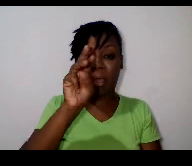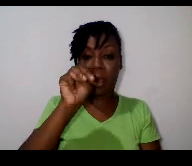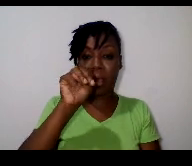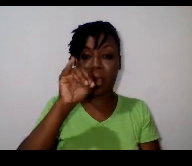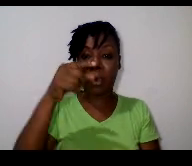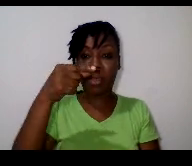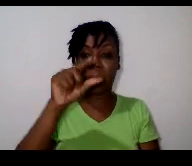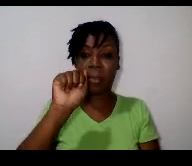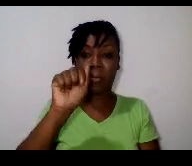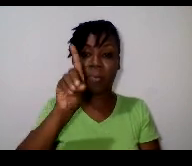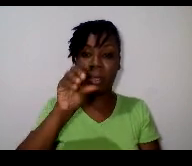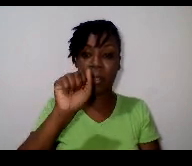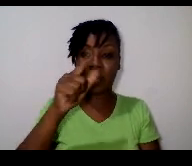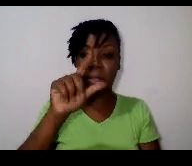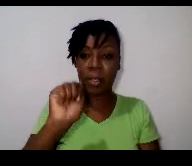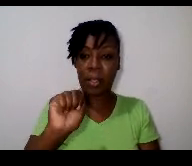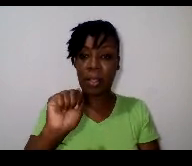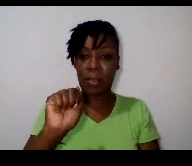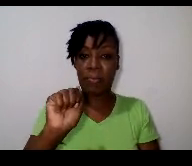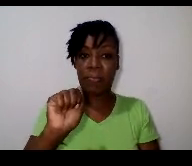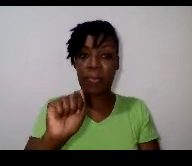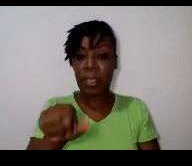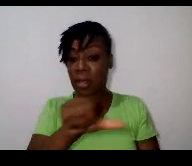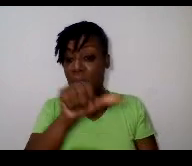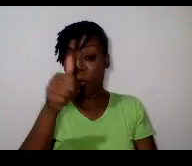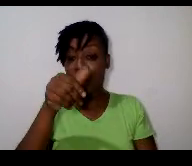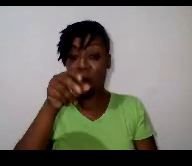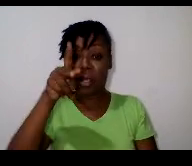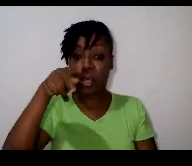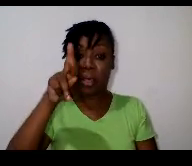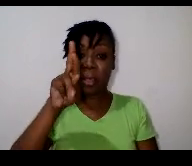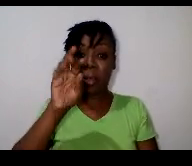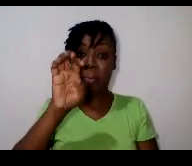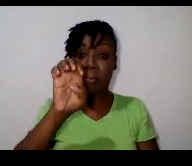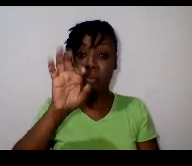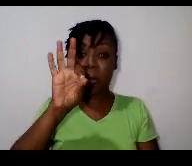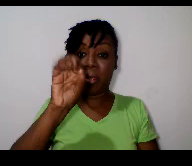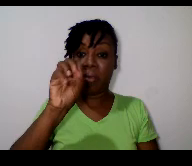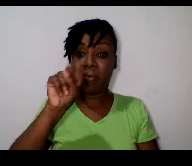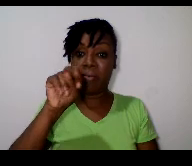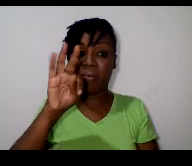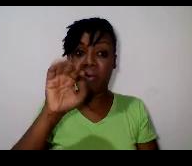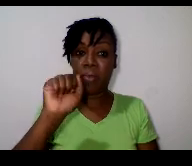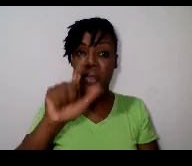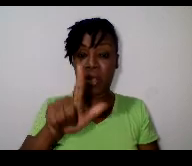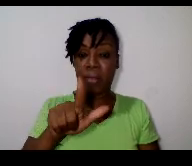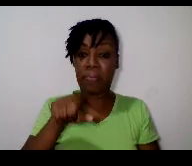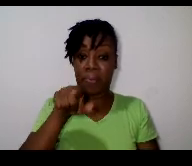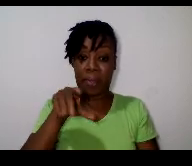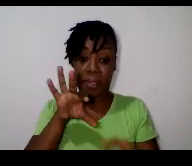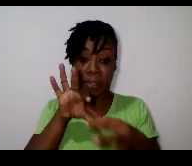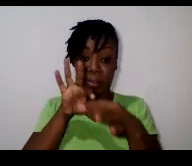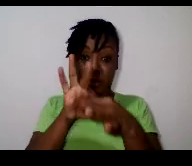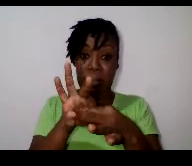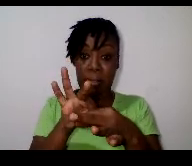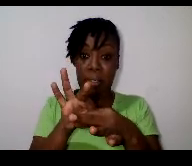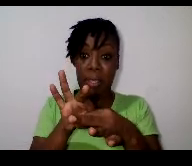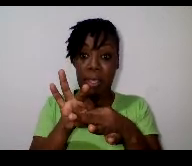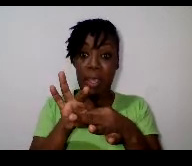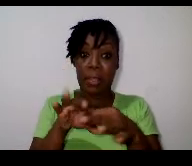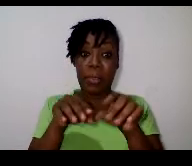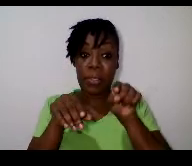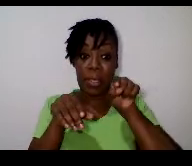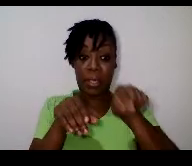abajo moradita, y la otra se llama el prefrontal. Resulta ser que la amígdala es la encargada de